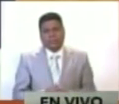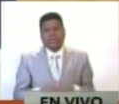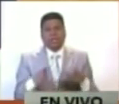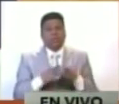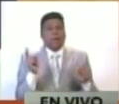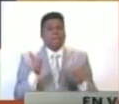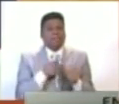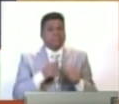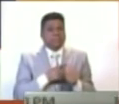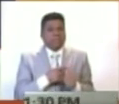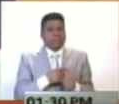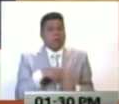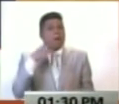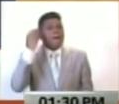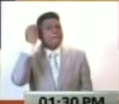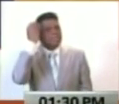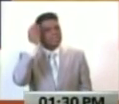la creación